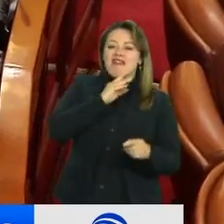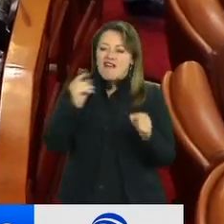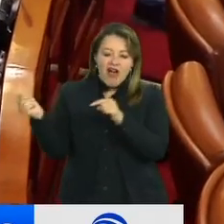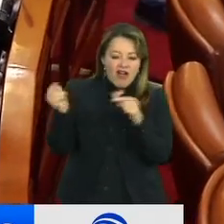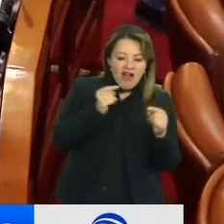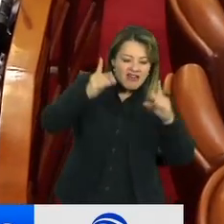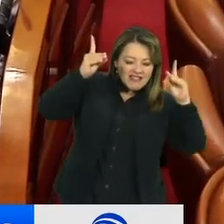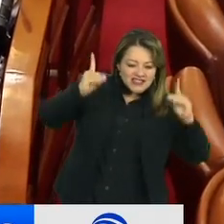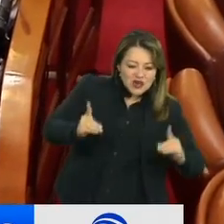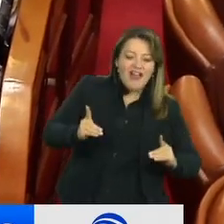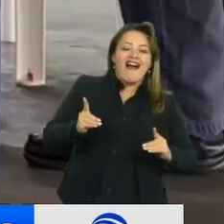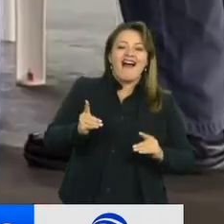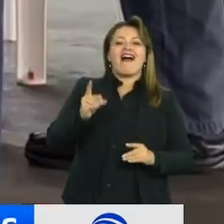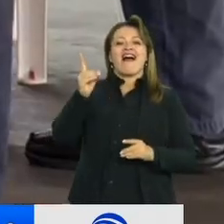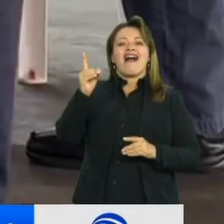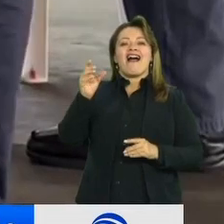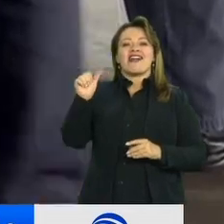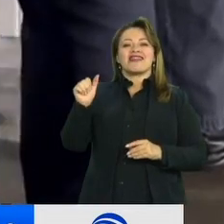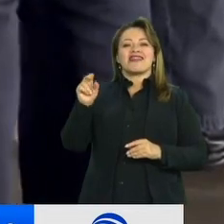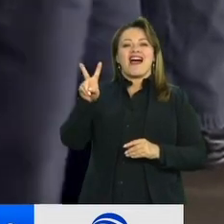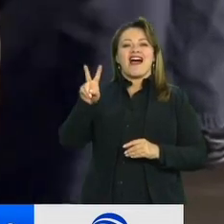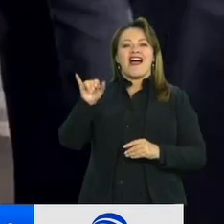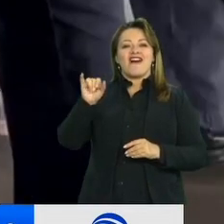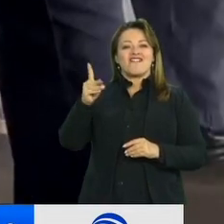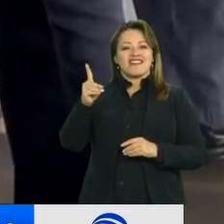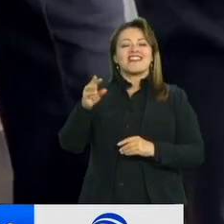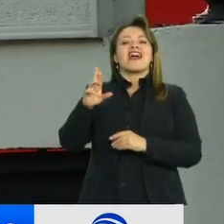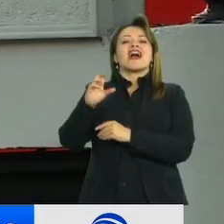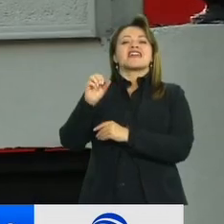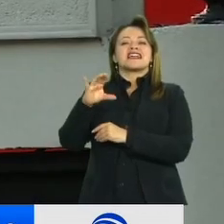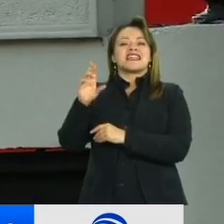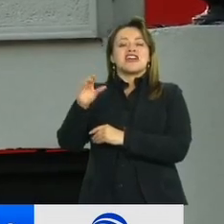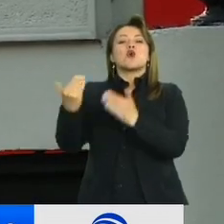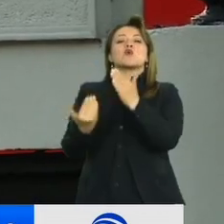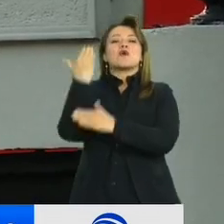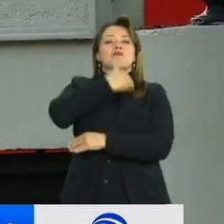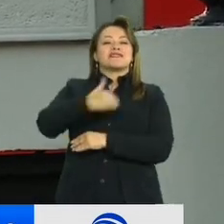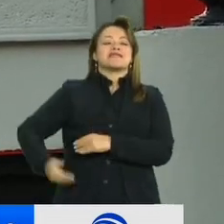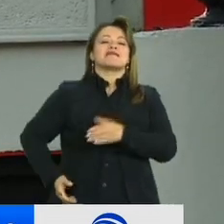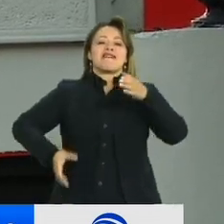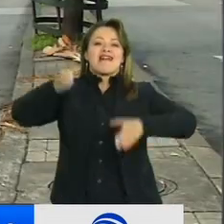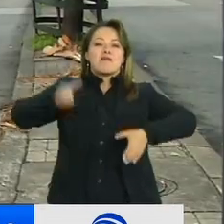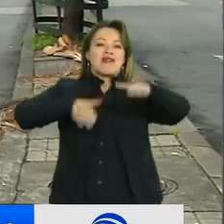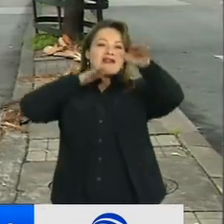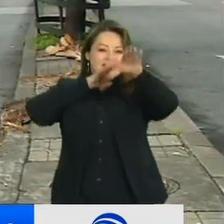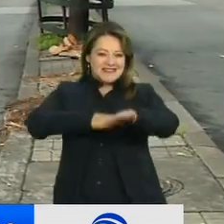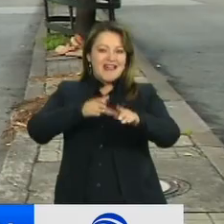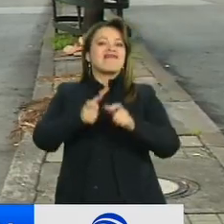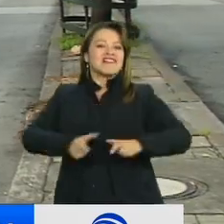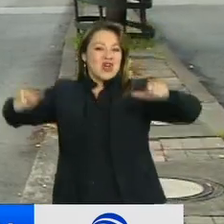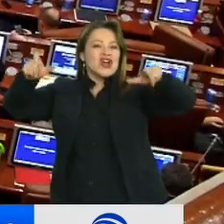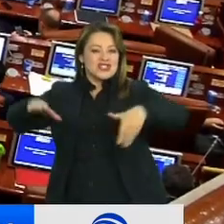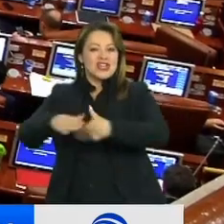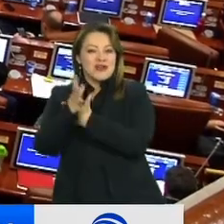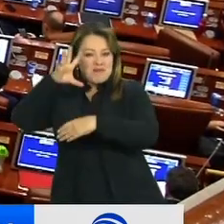el que se busca que David Racero sea el nuevo presidente de la Cámara de Representantes. De otro lado, pues ya también estaban estas aspiraciones de